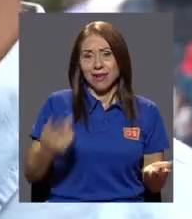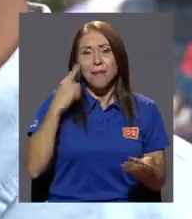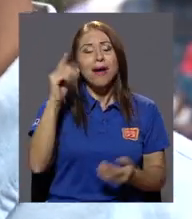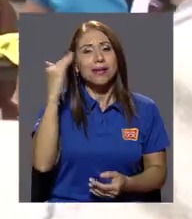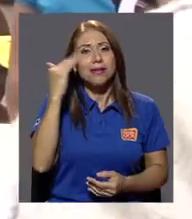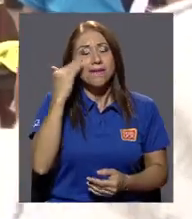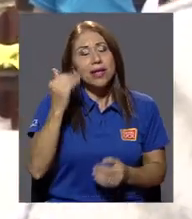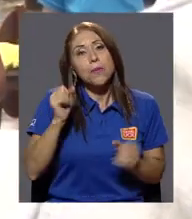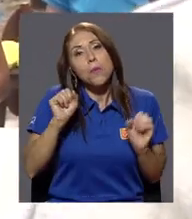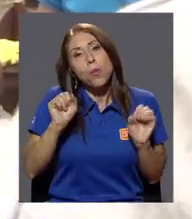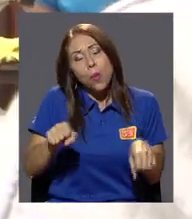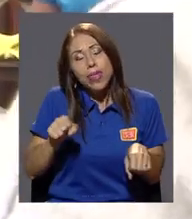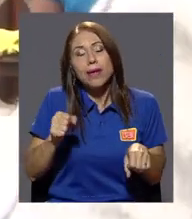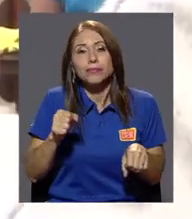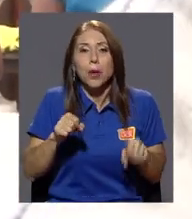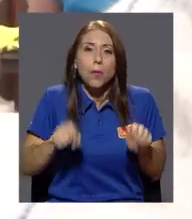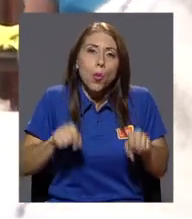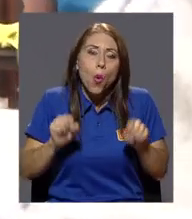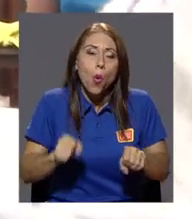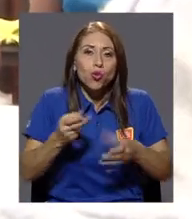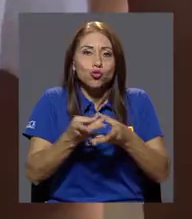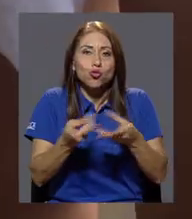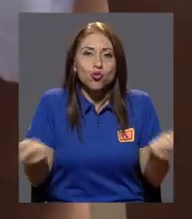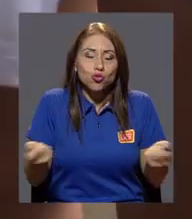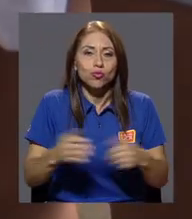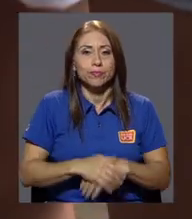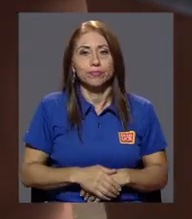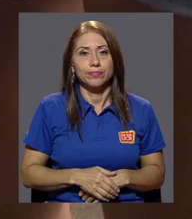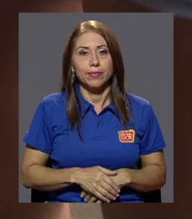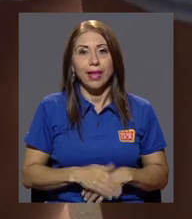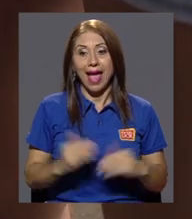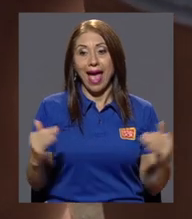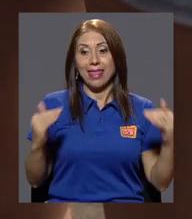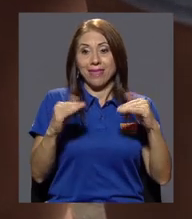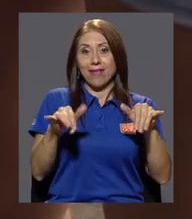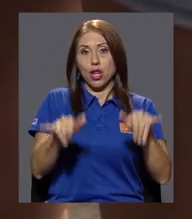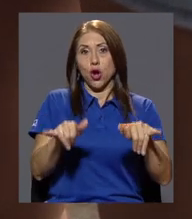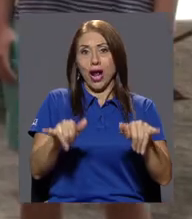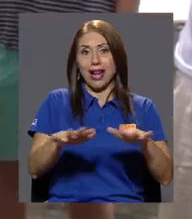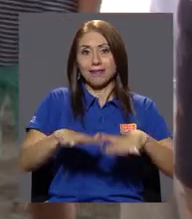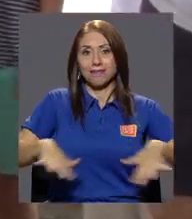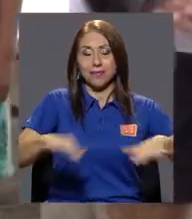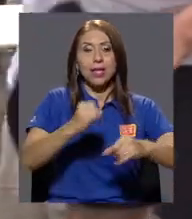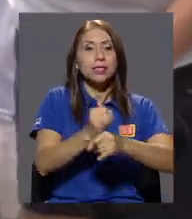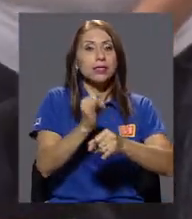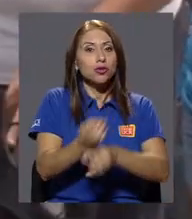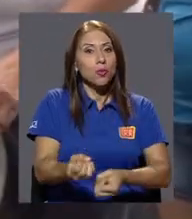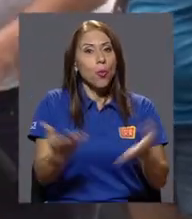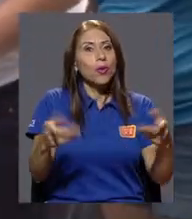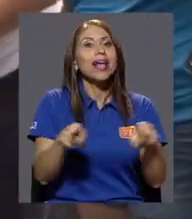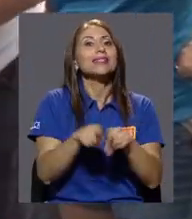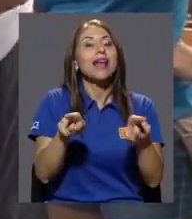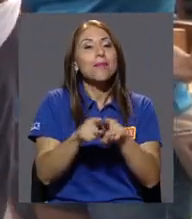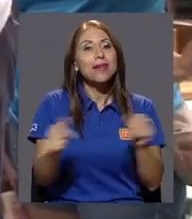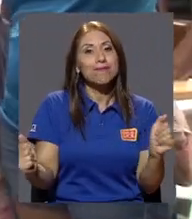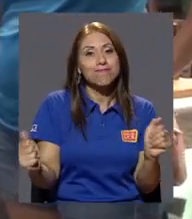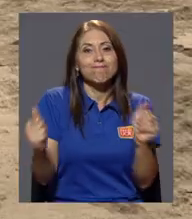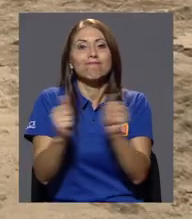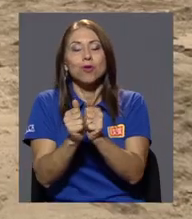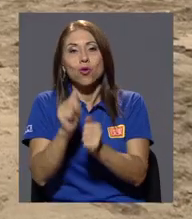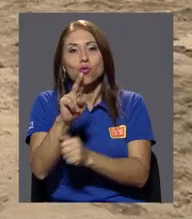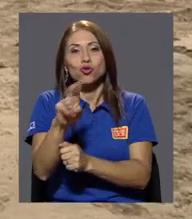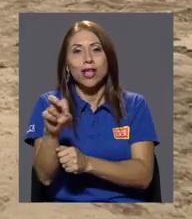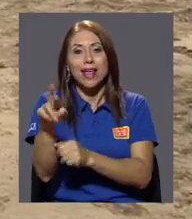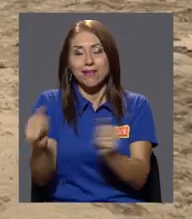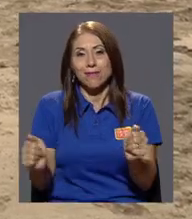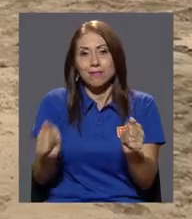posibles soluciones en el largo plazo. A nivel local, las instituciones públicas también unen esfuerzos con la UCR